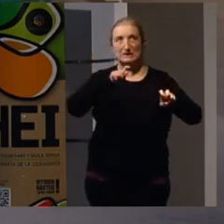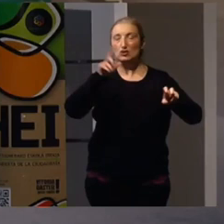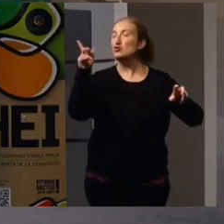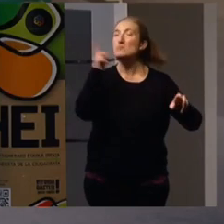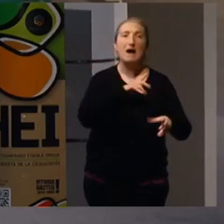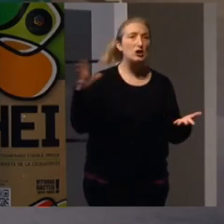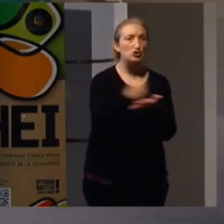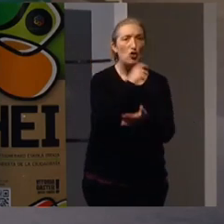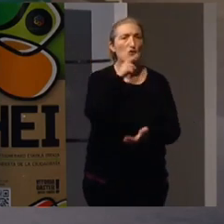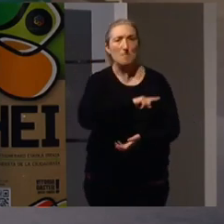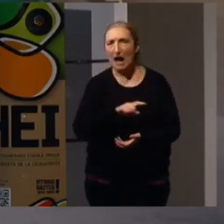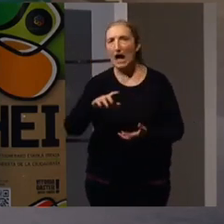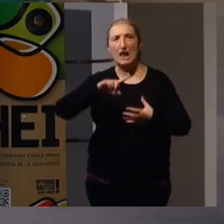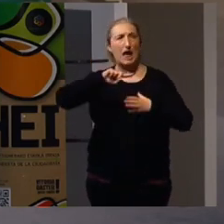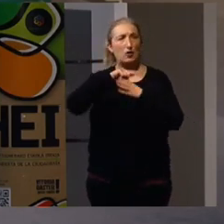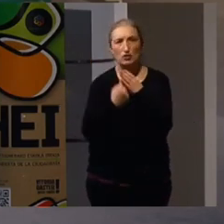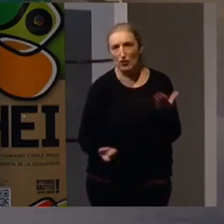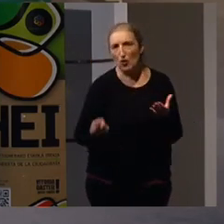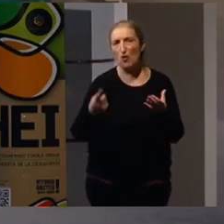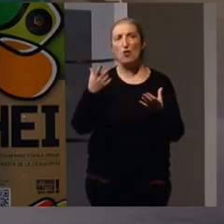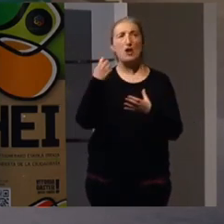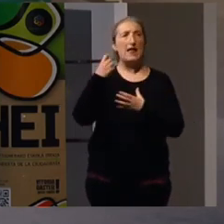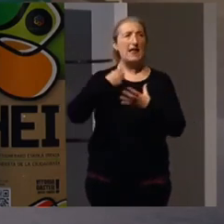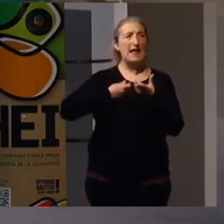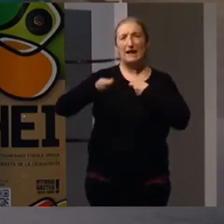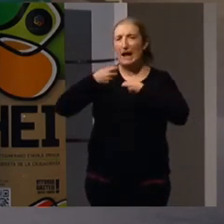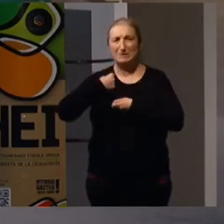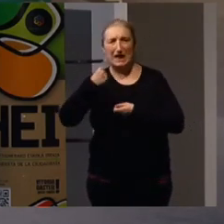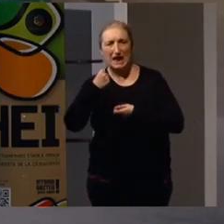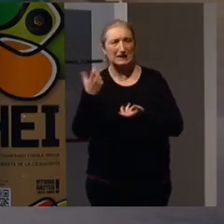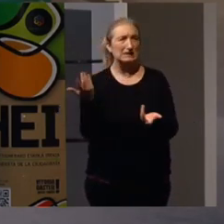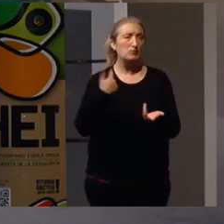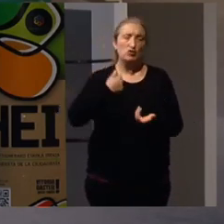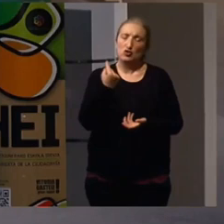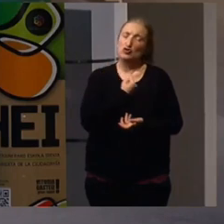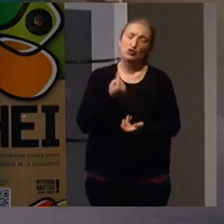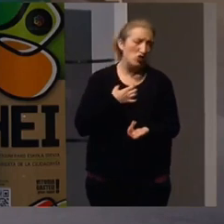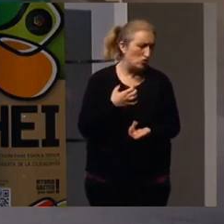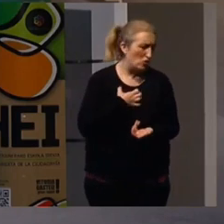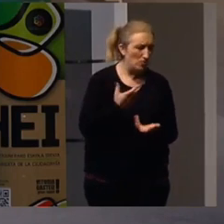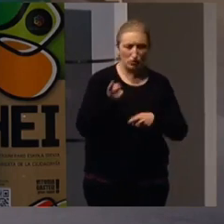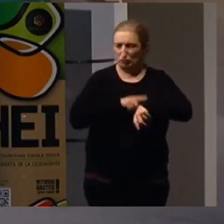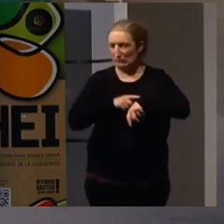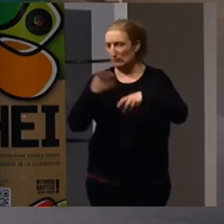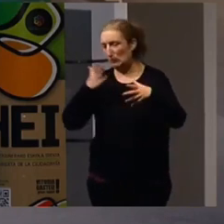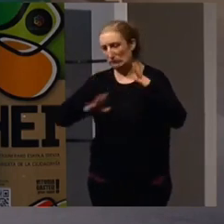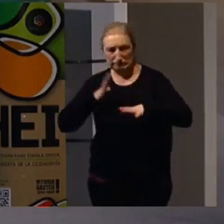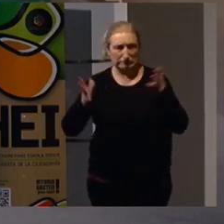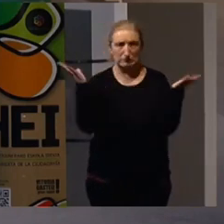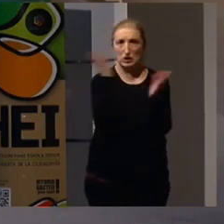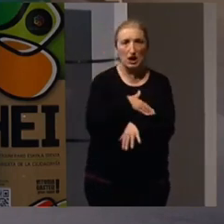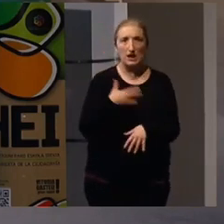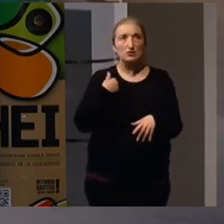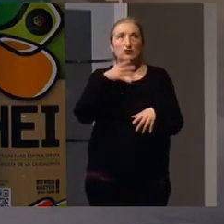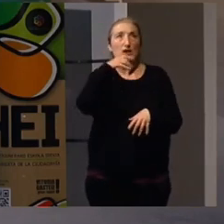mío, todo mal, ¿no? En plan, es agotador, es el capitalismo, no puedo con Jeff Bezos yo solo, no tengo nada de mi tiempo y encima ni siquiera